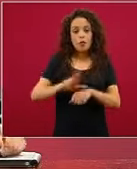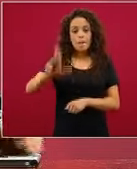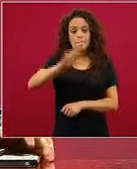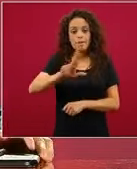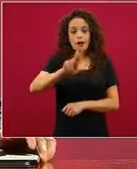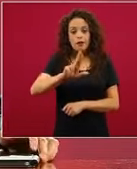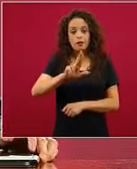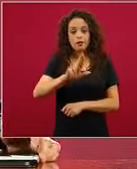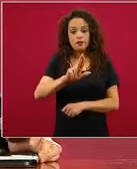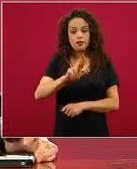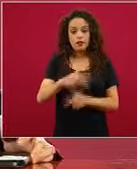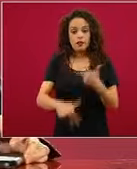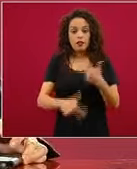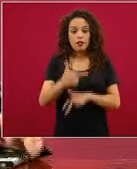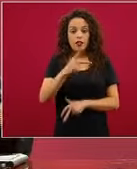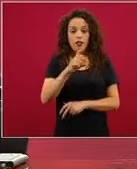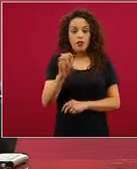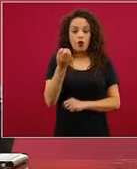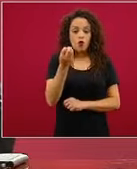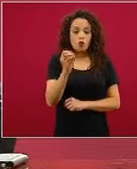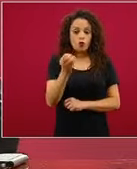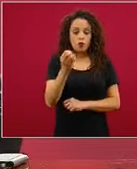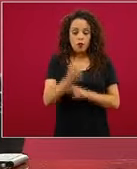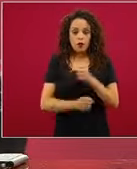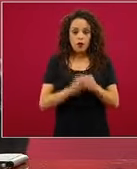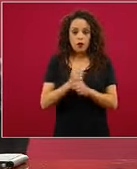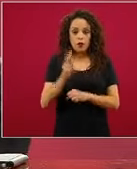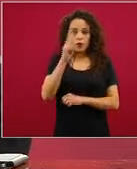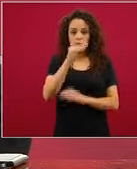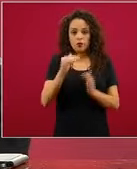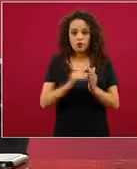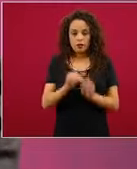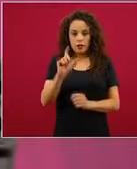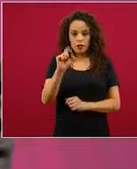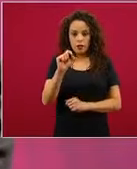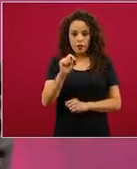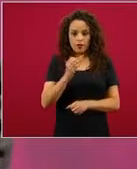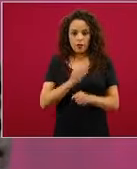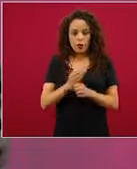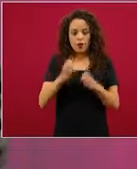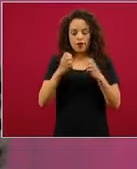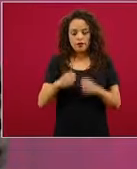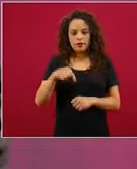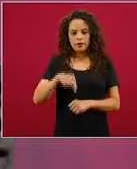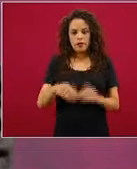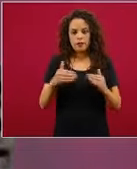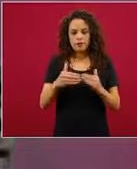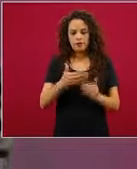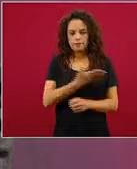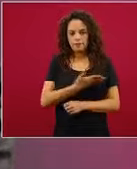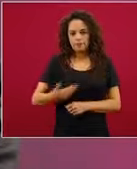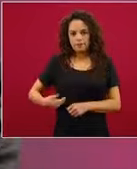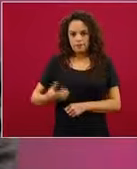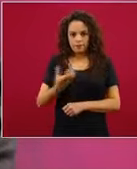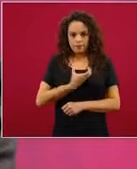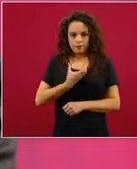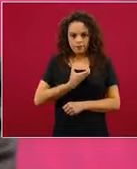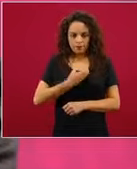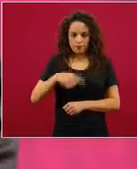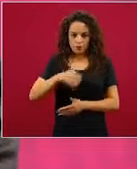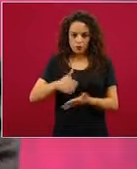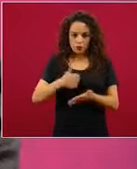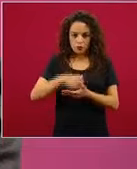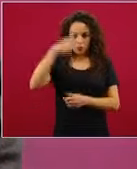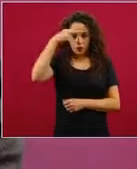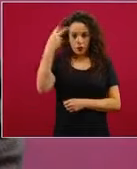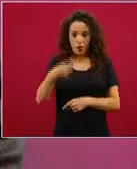13 de octubre de 2020. Estamos en el Palacio Nacional de México, en la Ciudad de México, y vamos